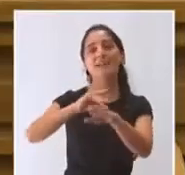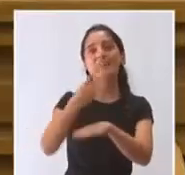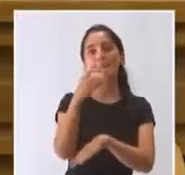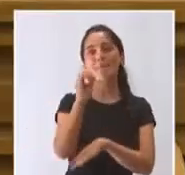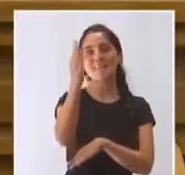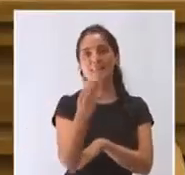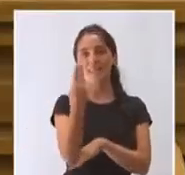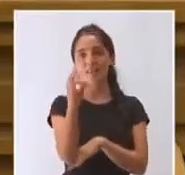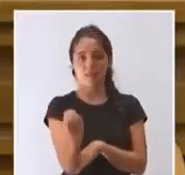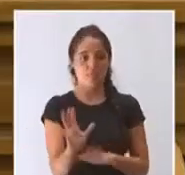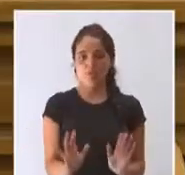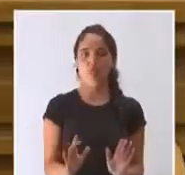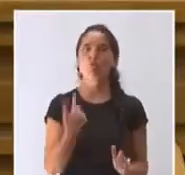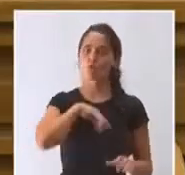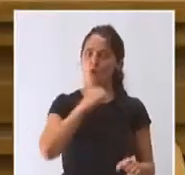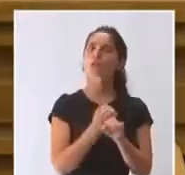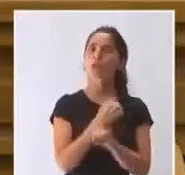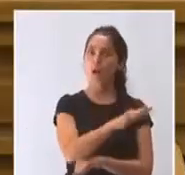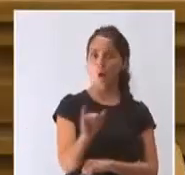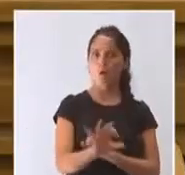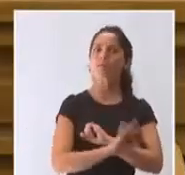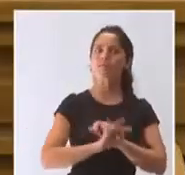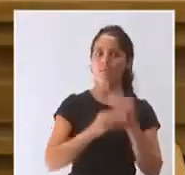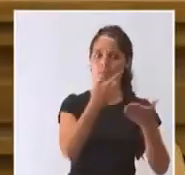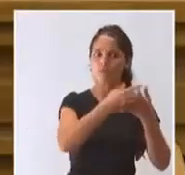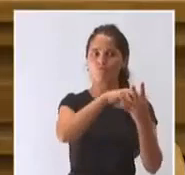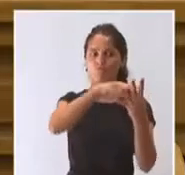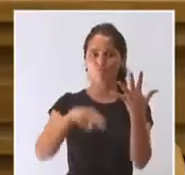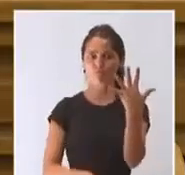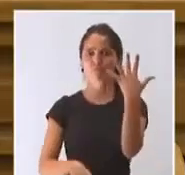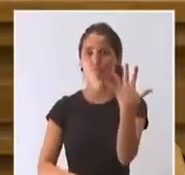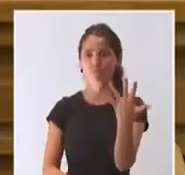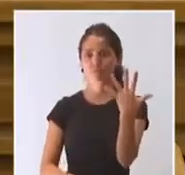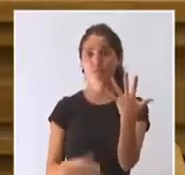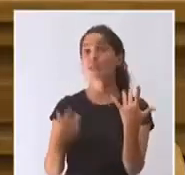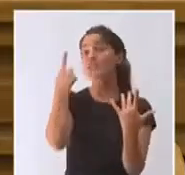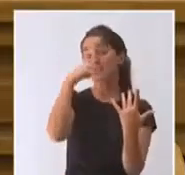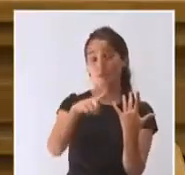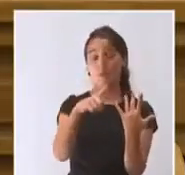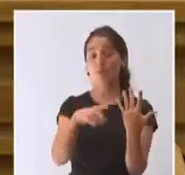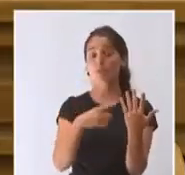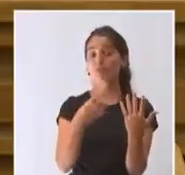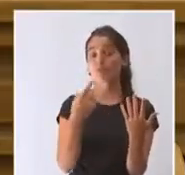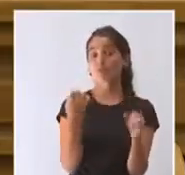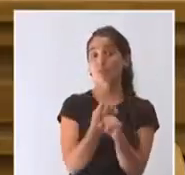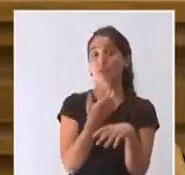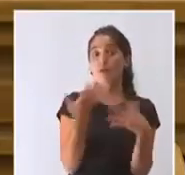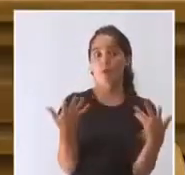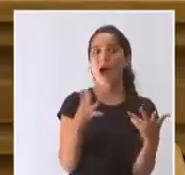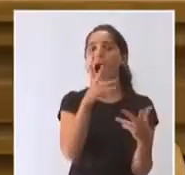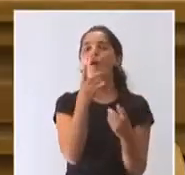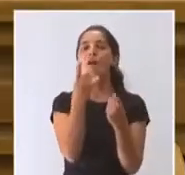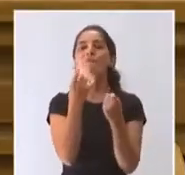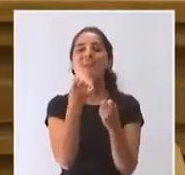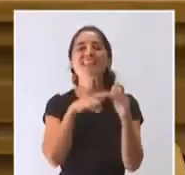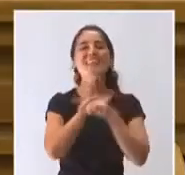tenemos tarea sabemos lo que queremos hacer está en orden señalado y priorizado se trata simplemente de desarrollarlo en